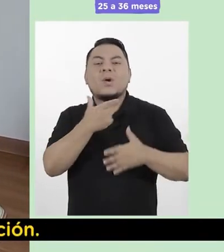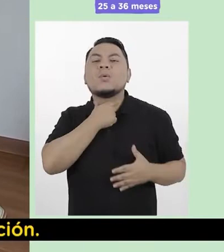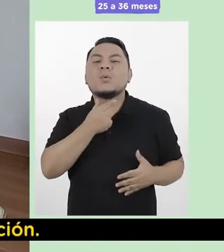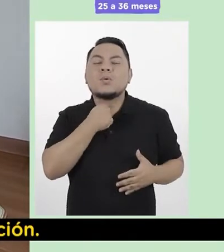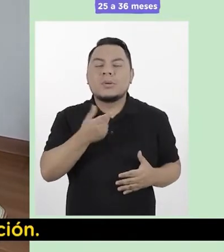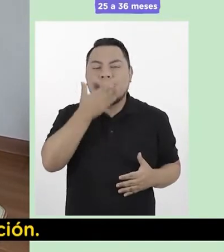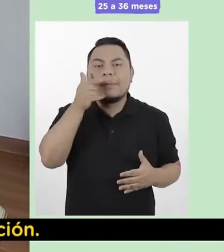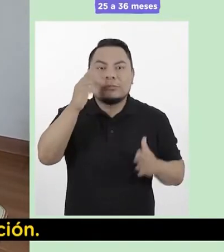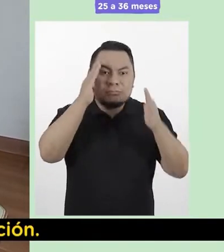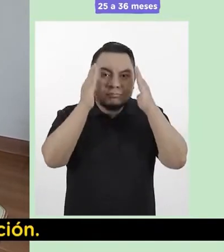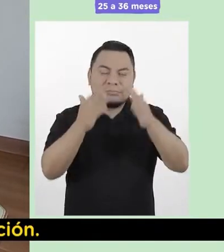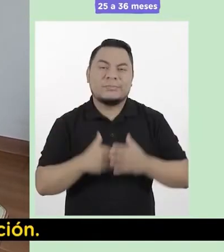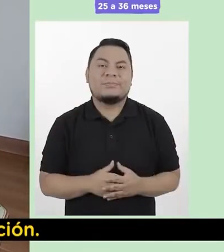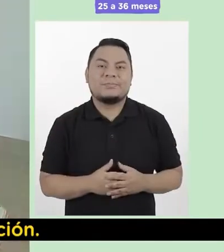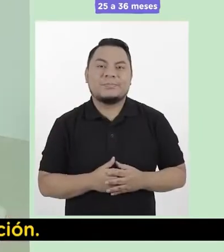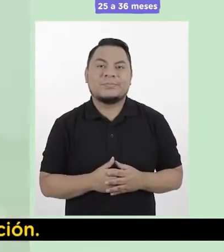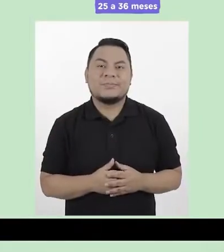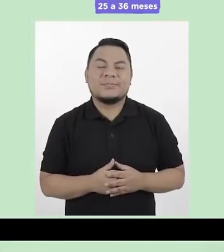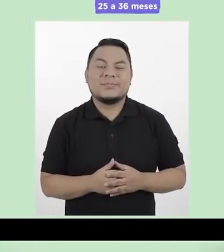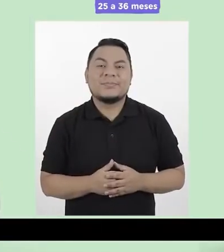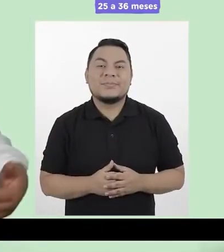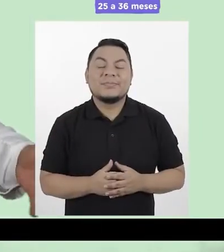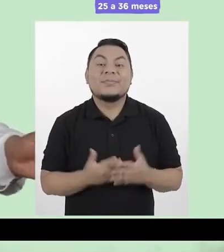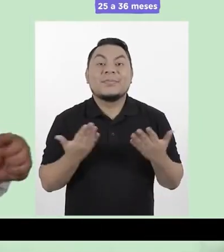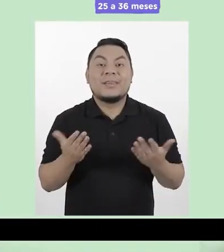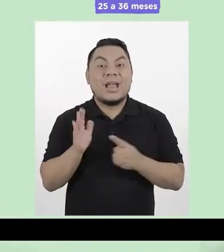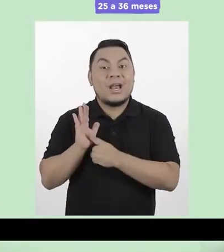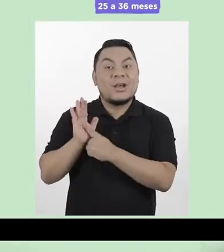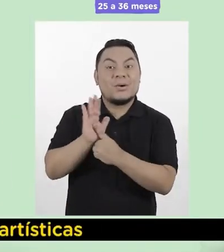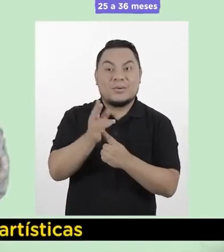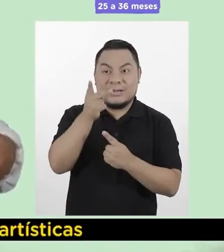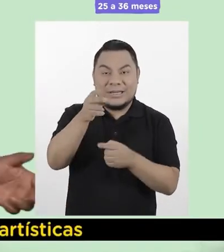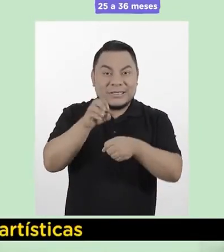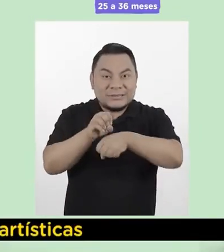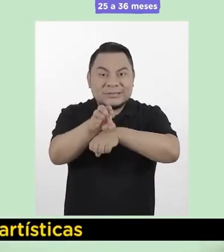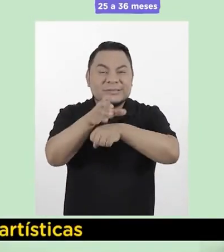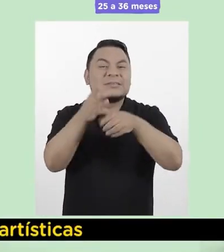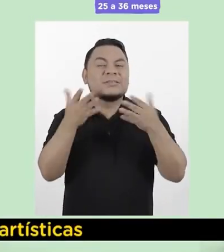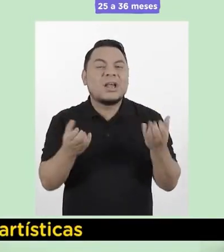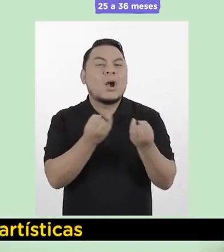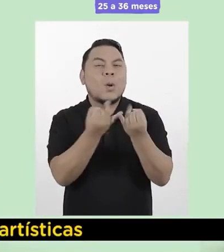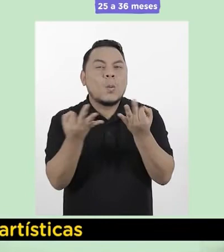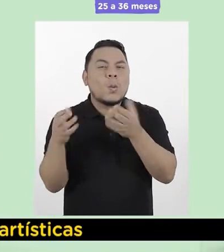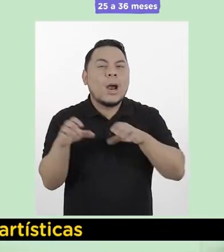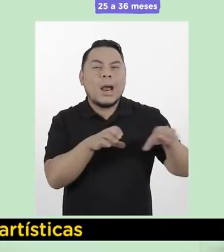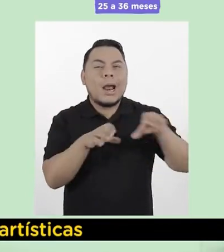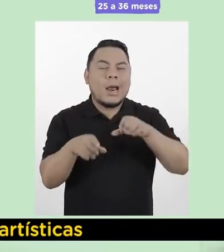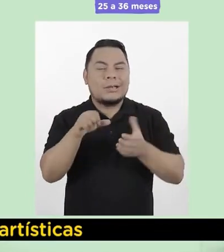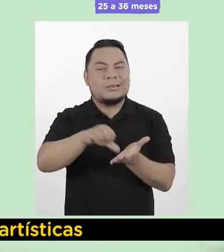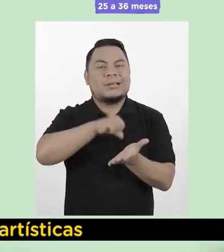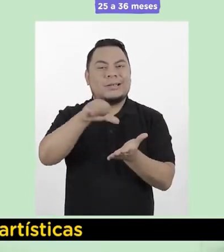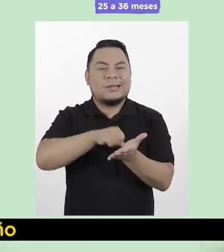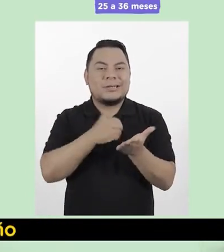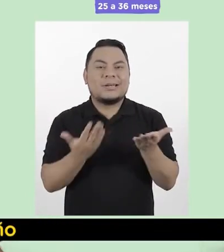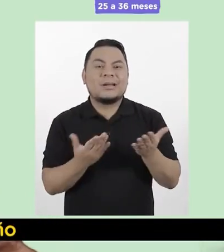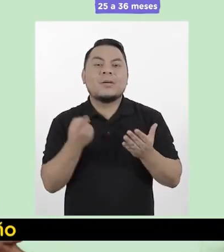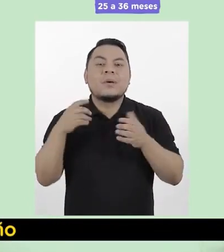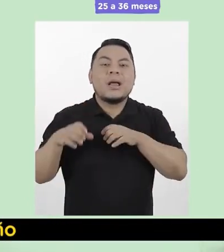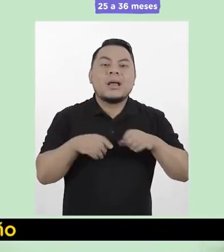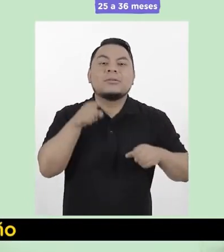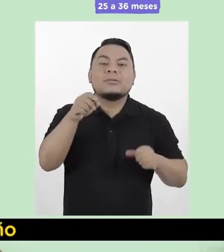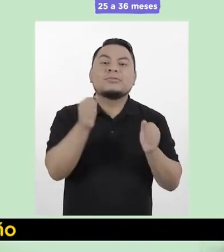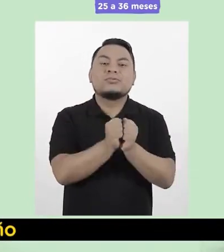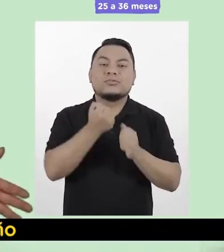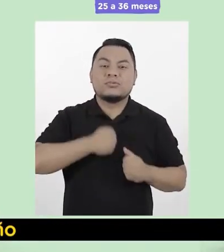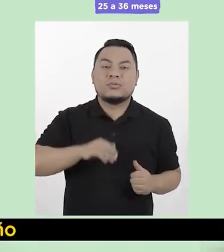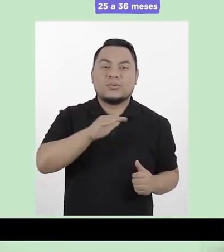gusta y mejora su atención. A continuación, te recomendaré algunas actividades artísticas para realizar